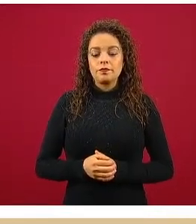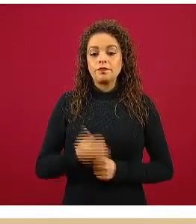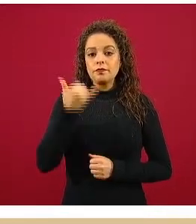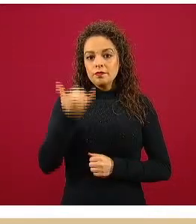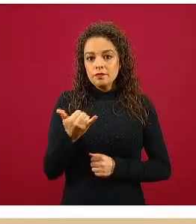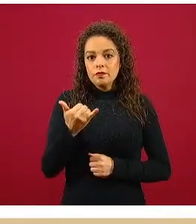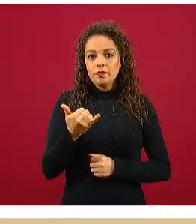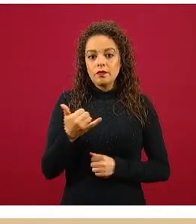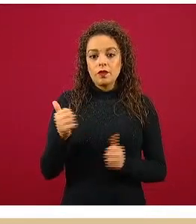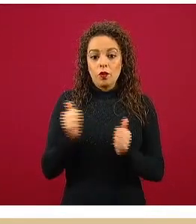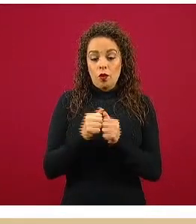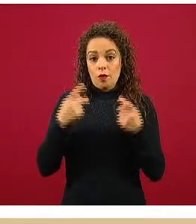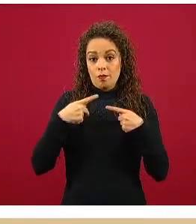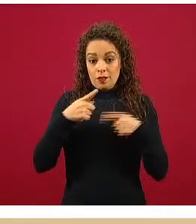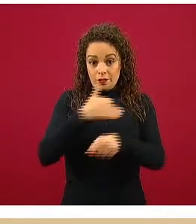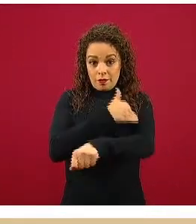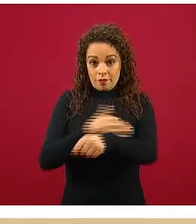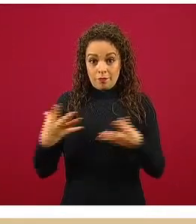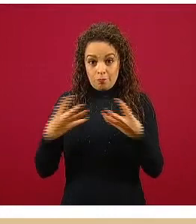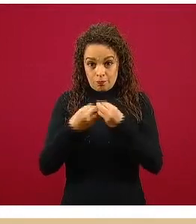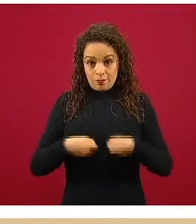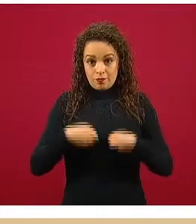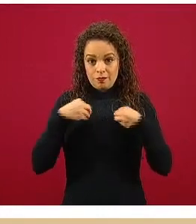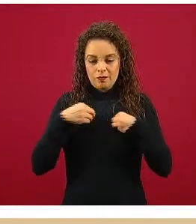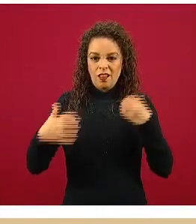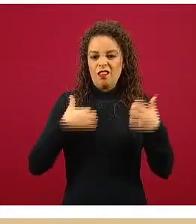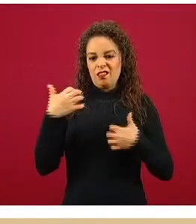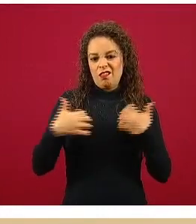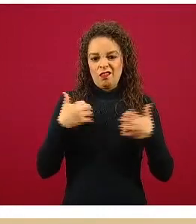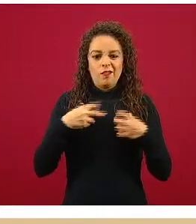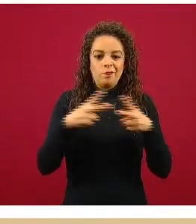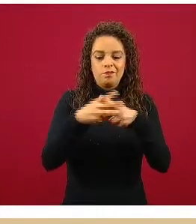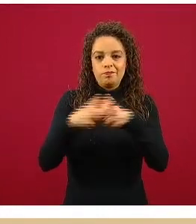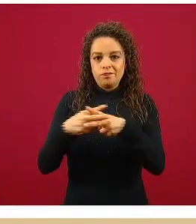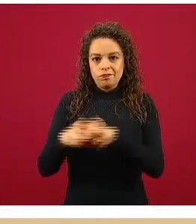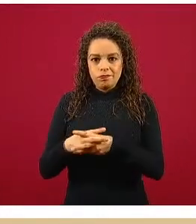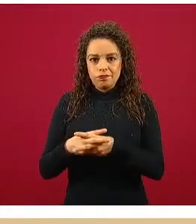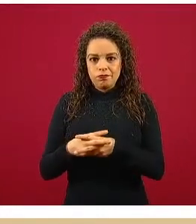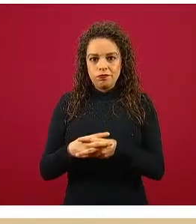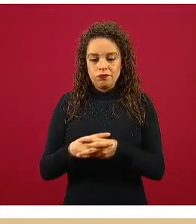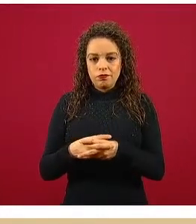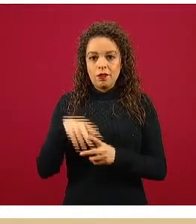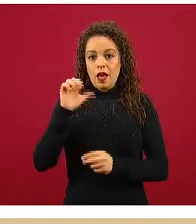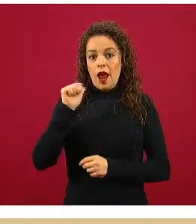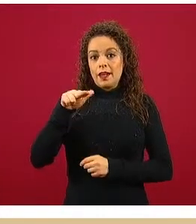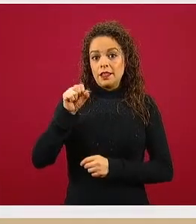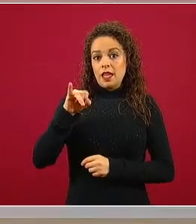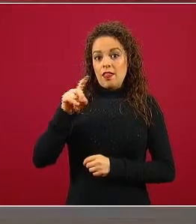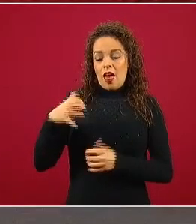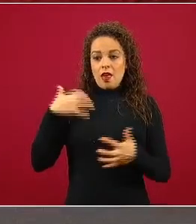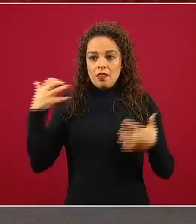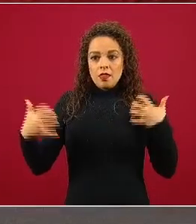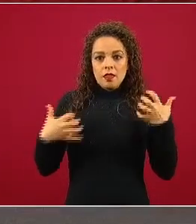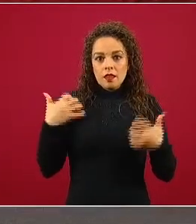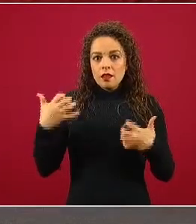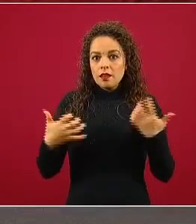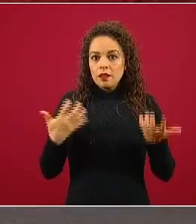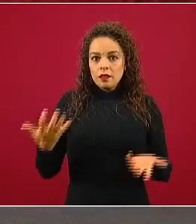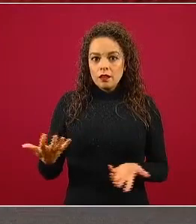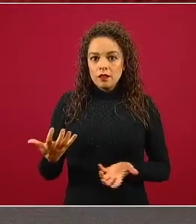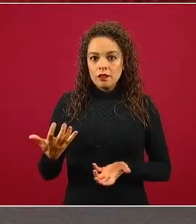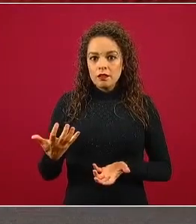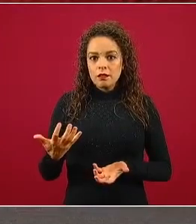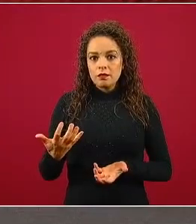casa. La ansiedad y el miedo ante lo desconocido puede, a su vez, desencadenar